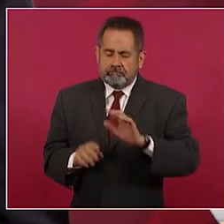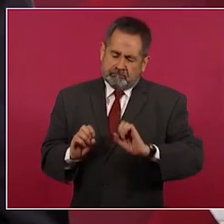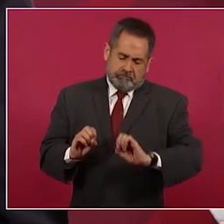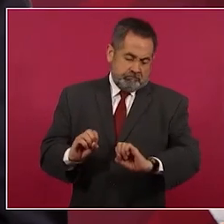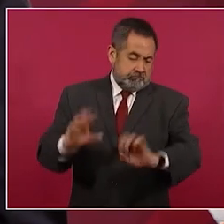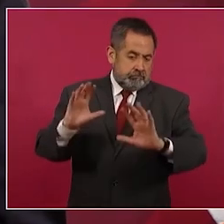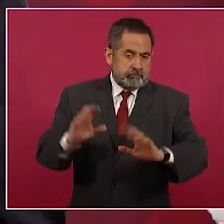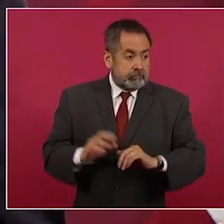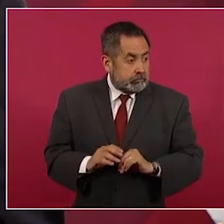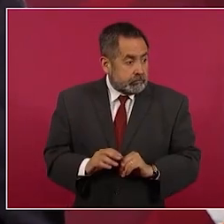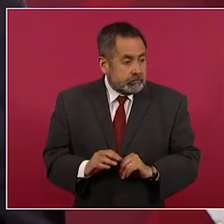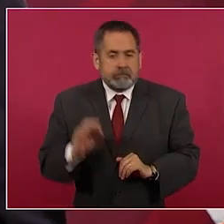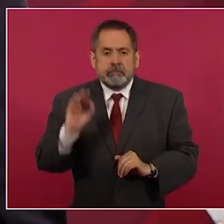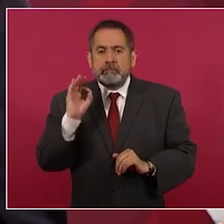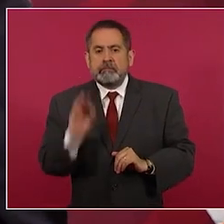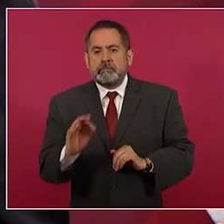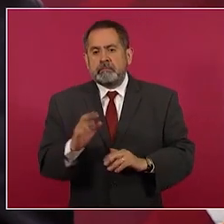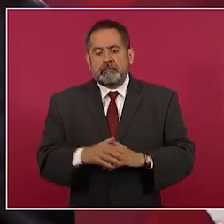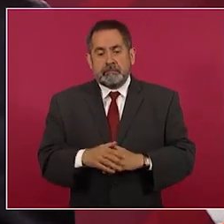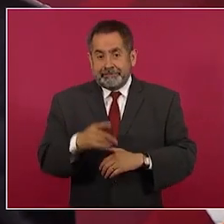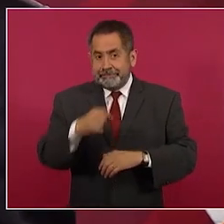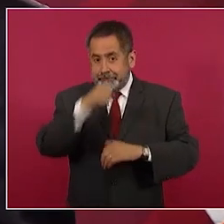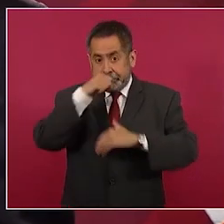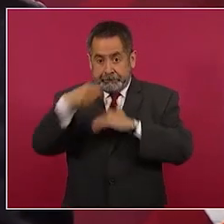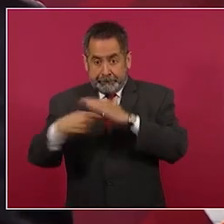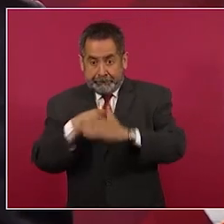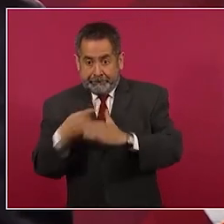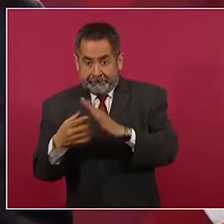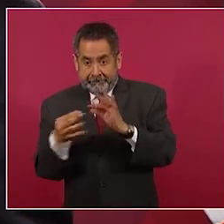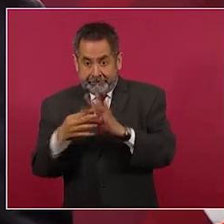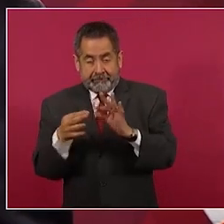Tengo información de que